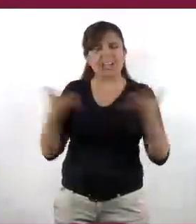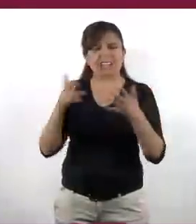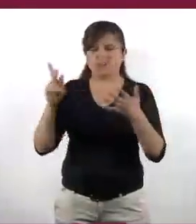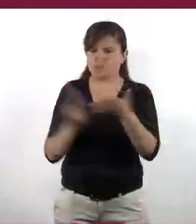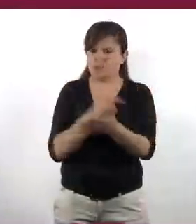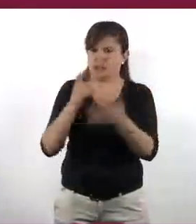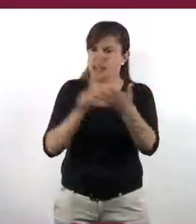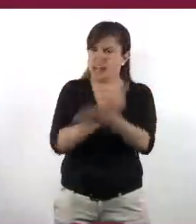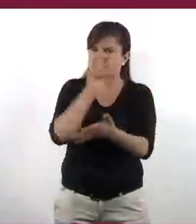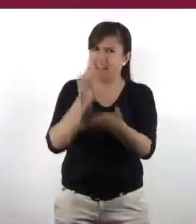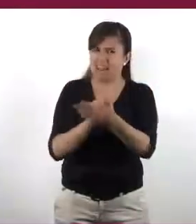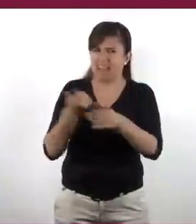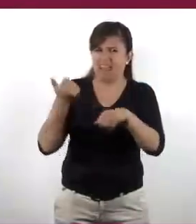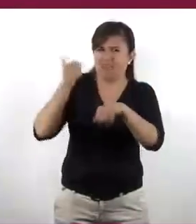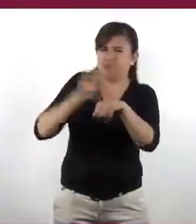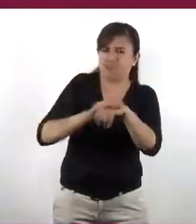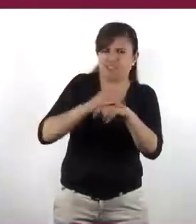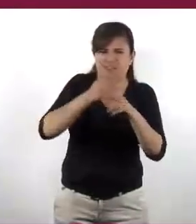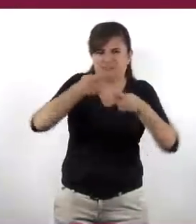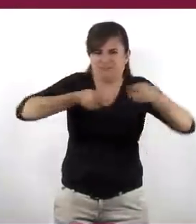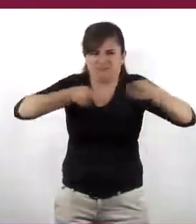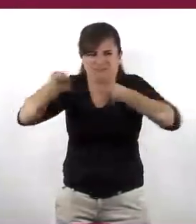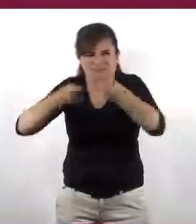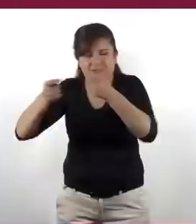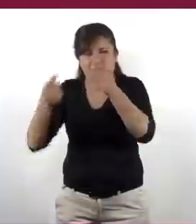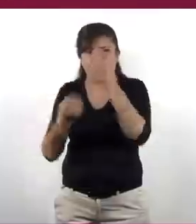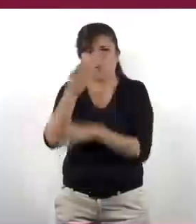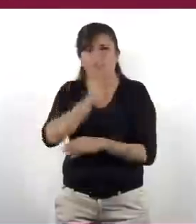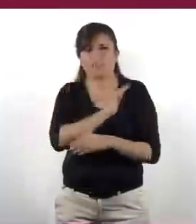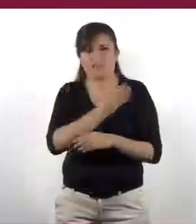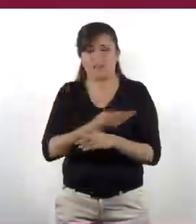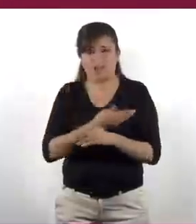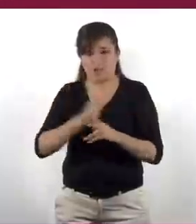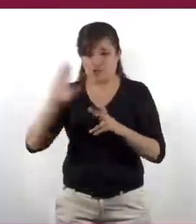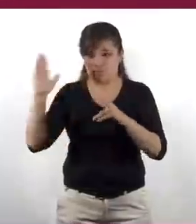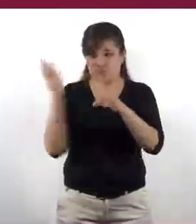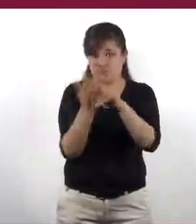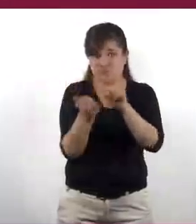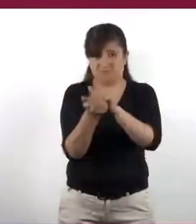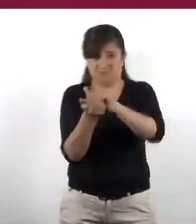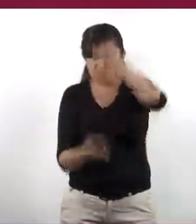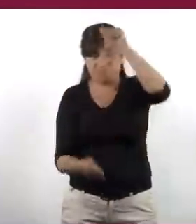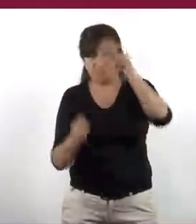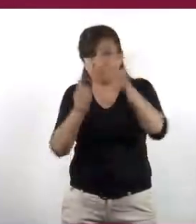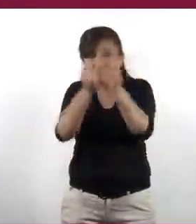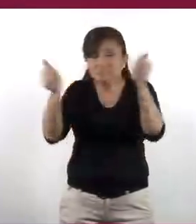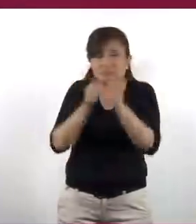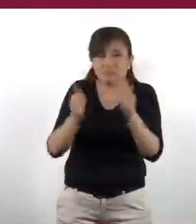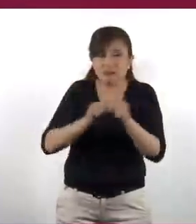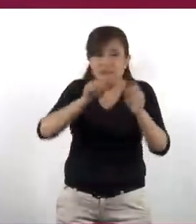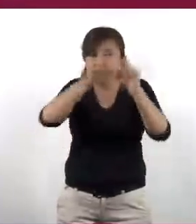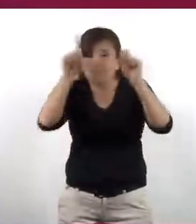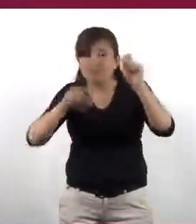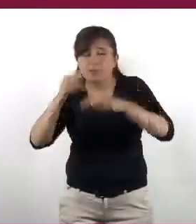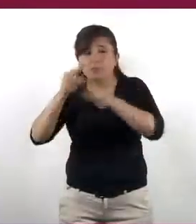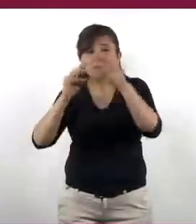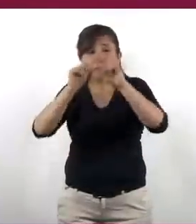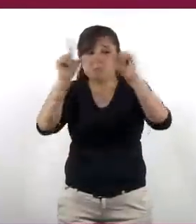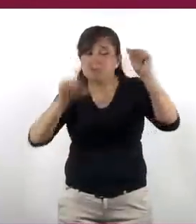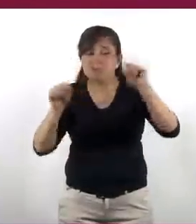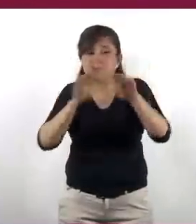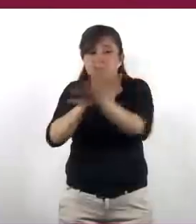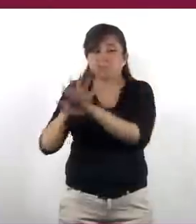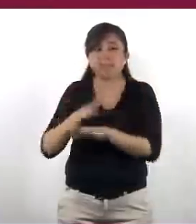reorganización administrativa y territorial de Nueva España. Al dividir el territorio en intendencias, buscaron tener mayor control sobre